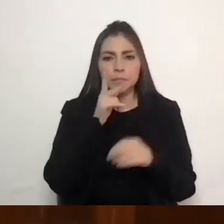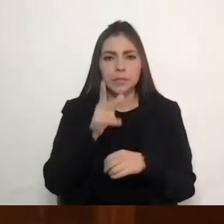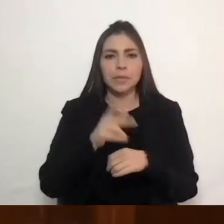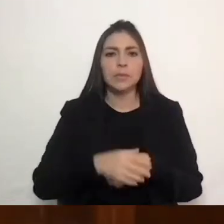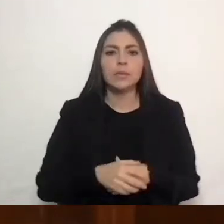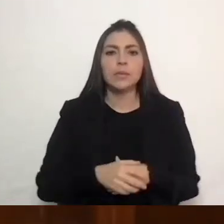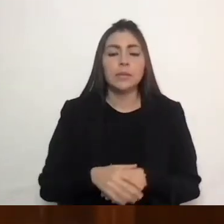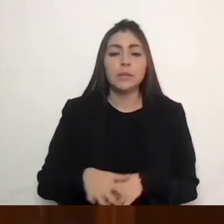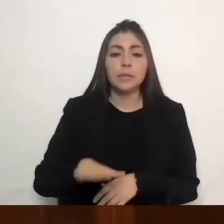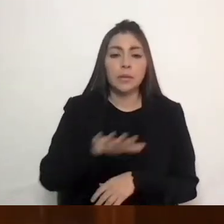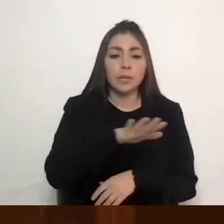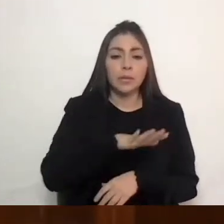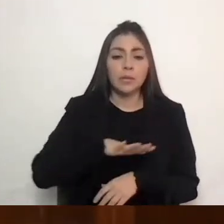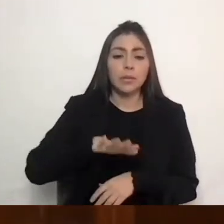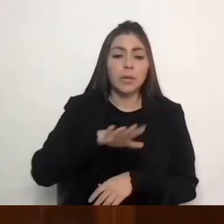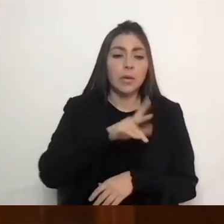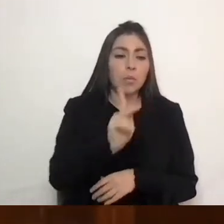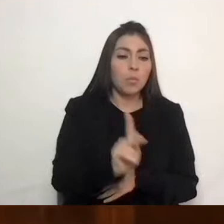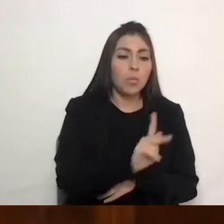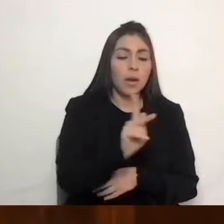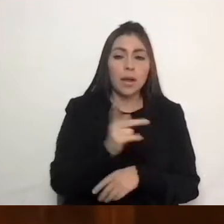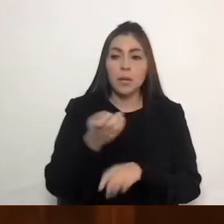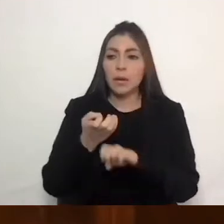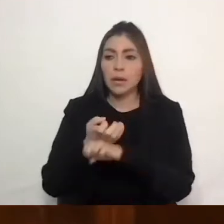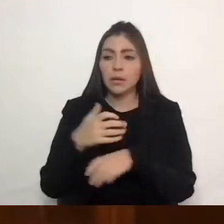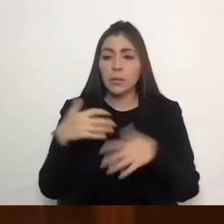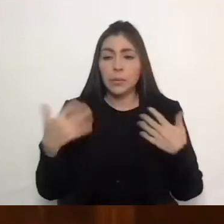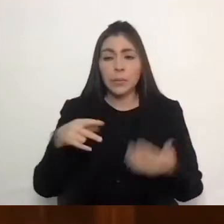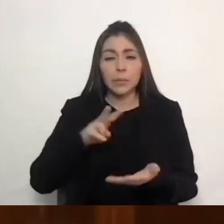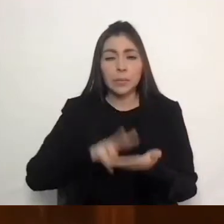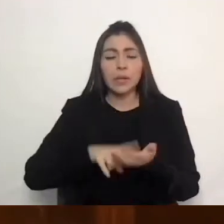pueblos y de los estados es su cultura.